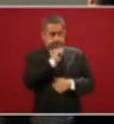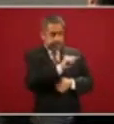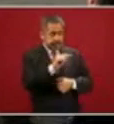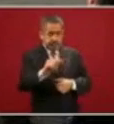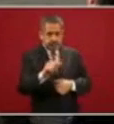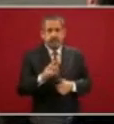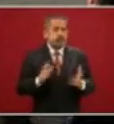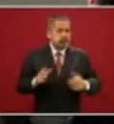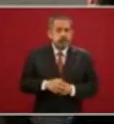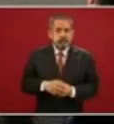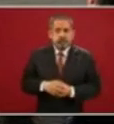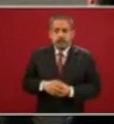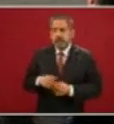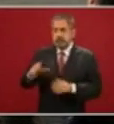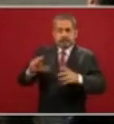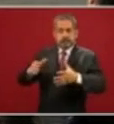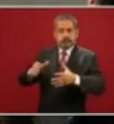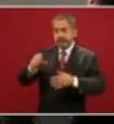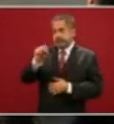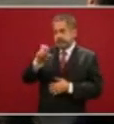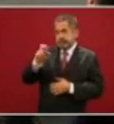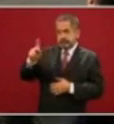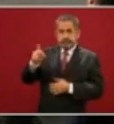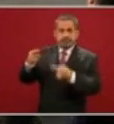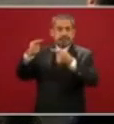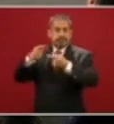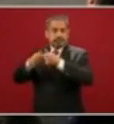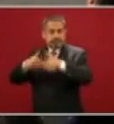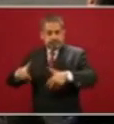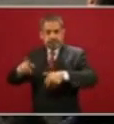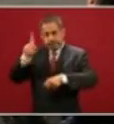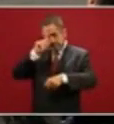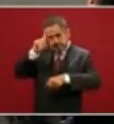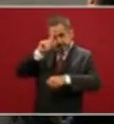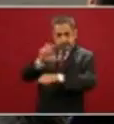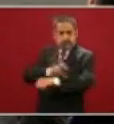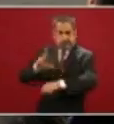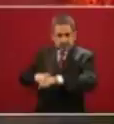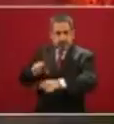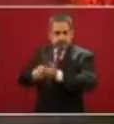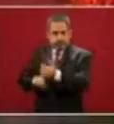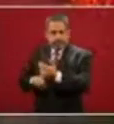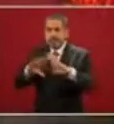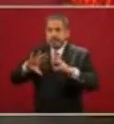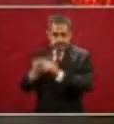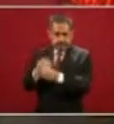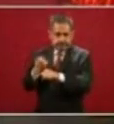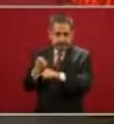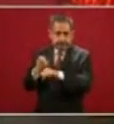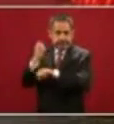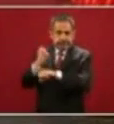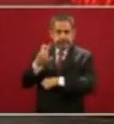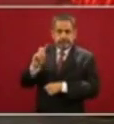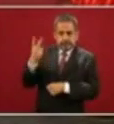El Consejo Nacional Educativo, que es el órgano de coordinación de las 32 autoridades educativas, convocado